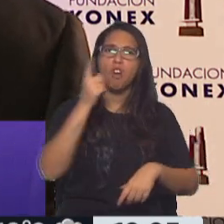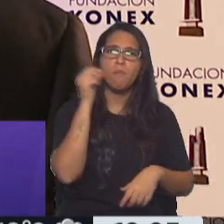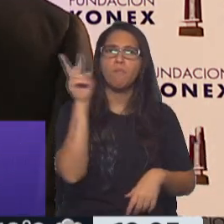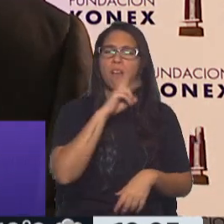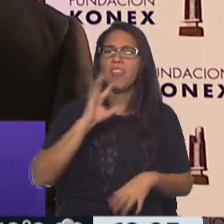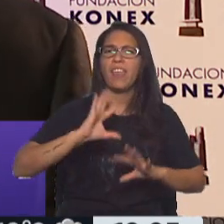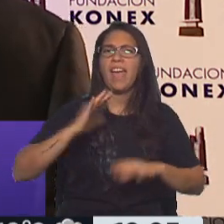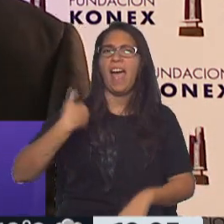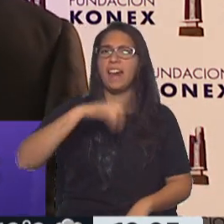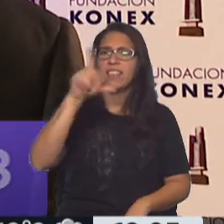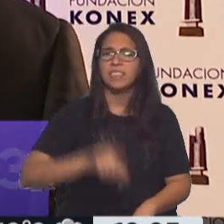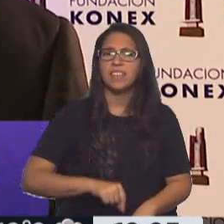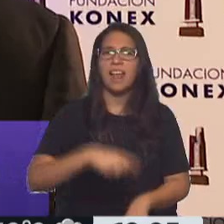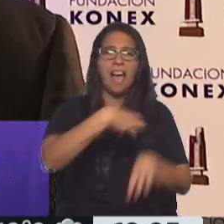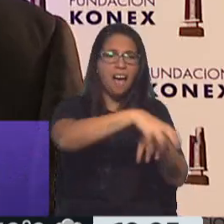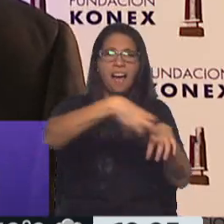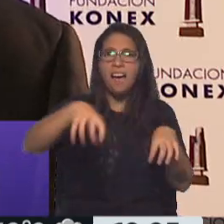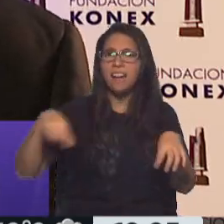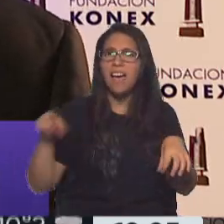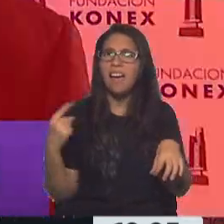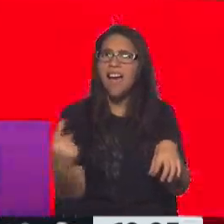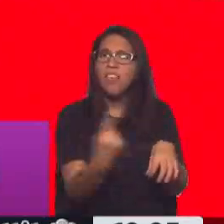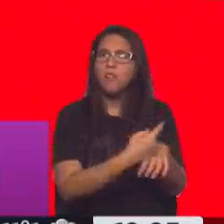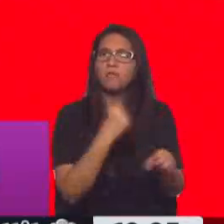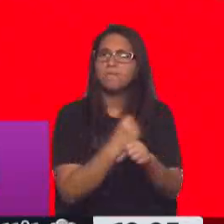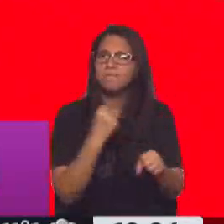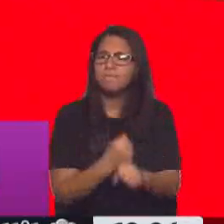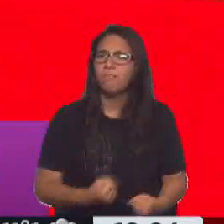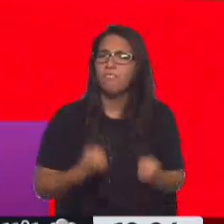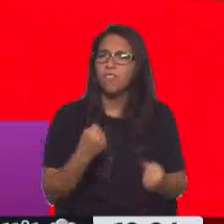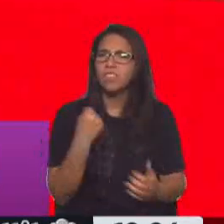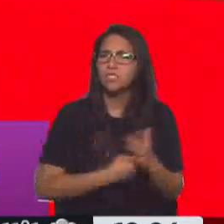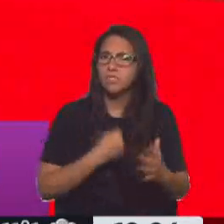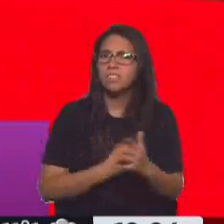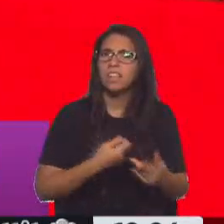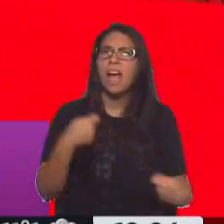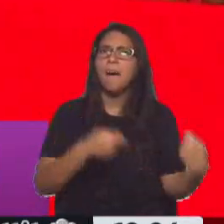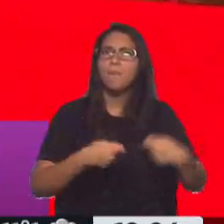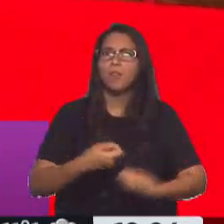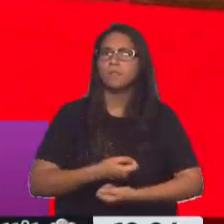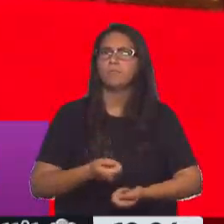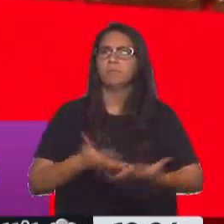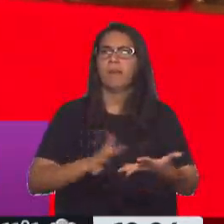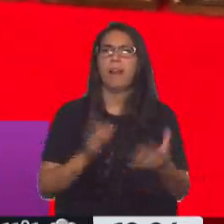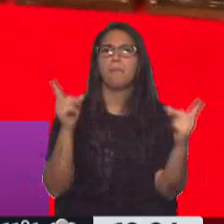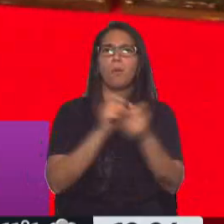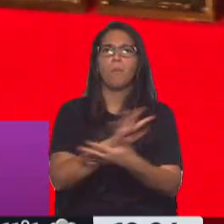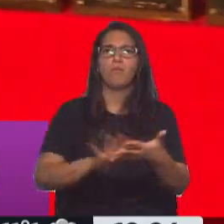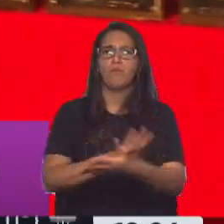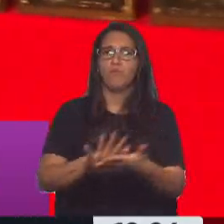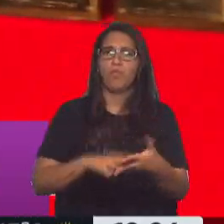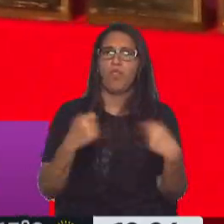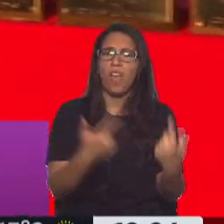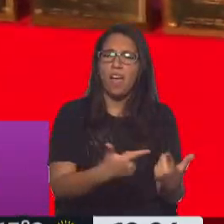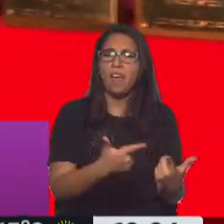Argentina Cada uno en su área está trabajando enormemente haciendo aportes por un lado a la resolución de los problema de nuestra gente por